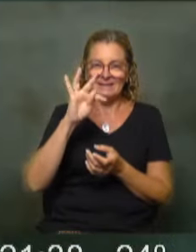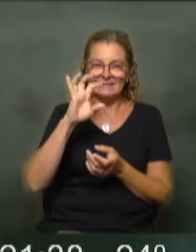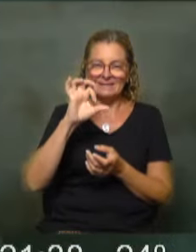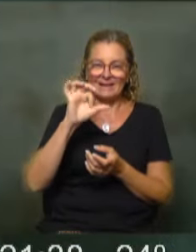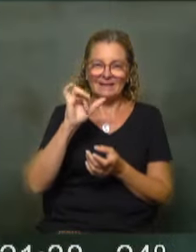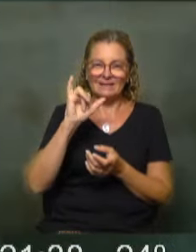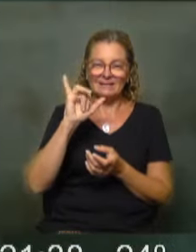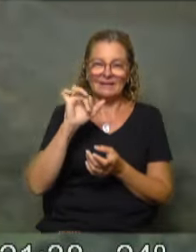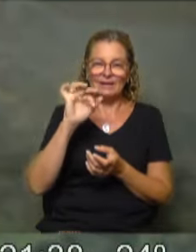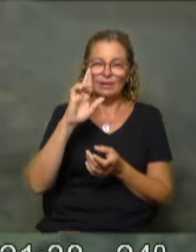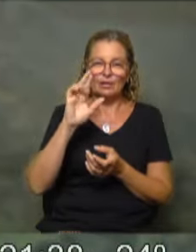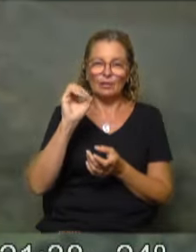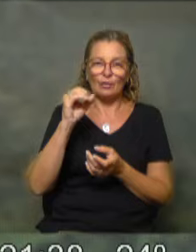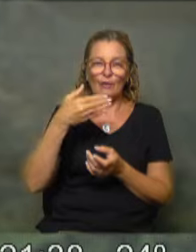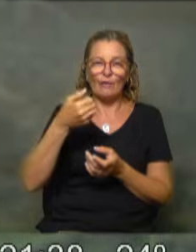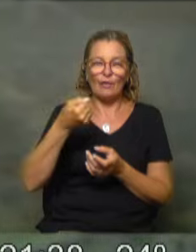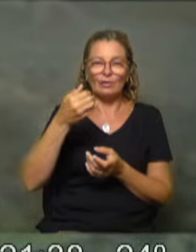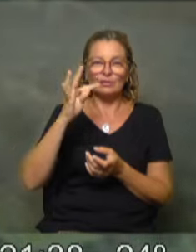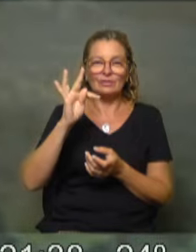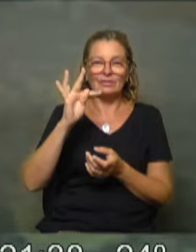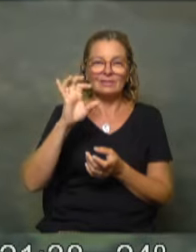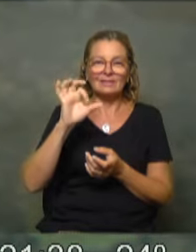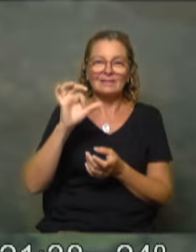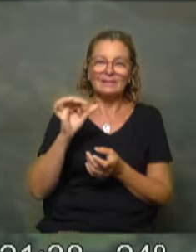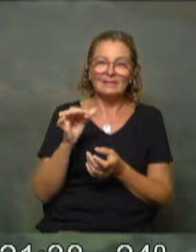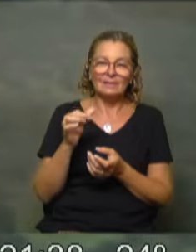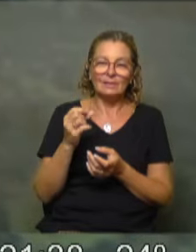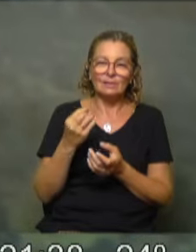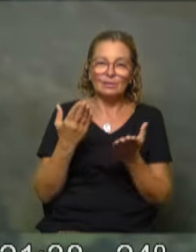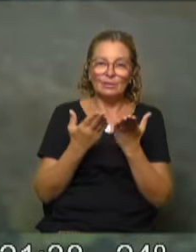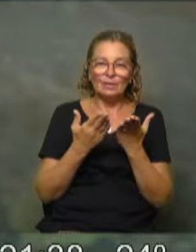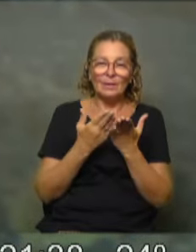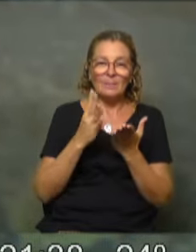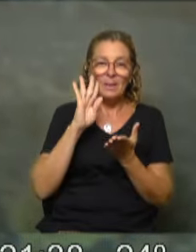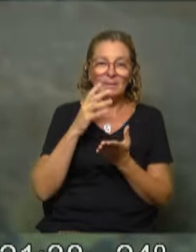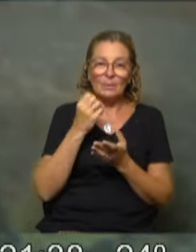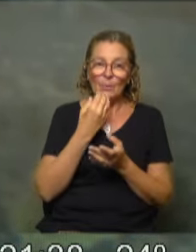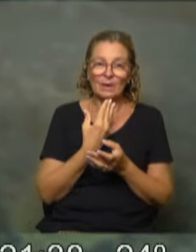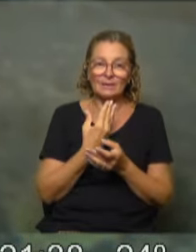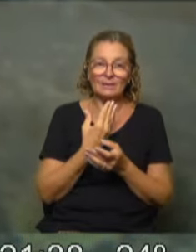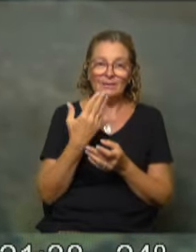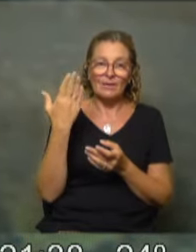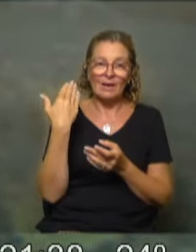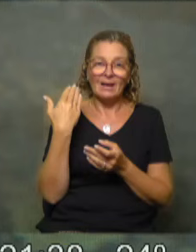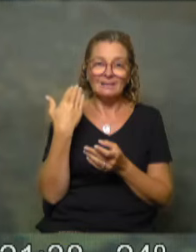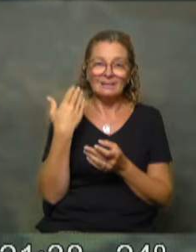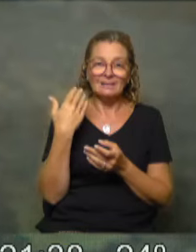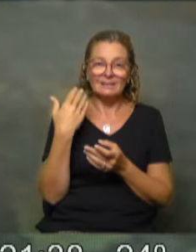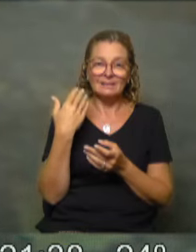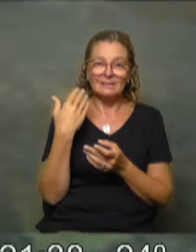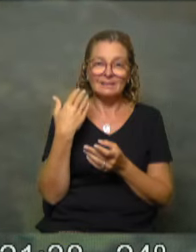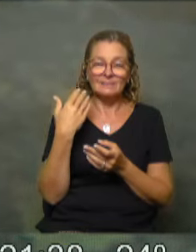robots? Plantas y robots. Y bueno, porque me pareció que estaba bueno en un momento.